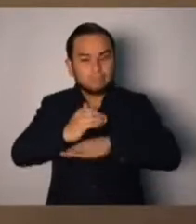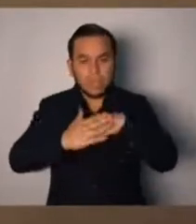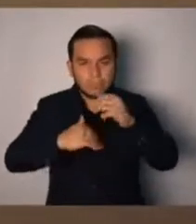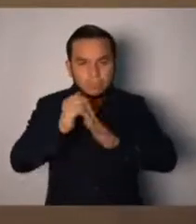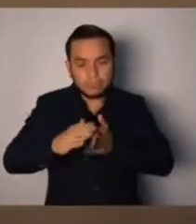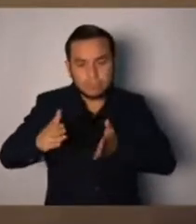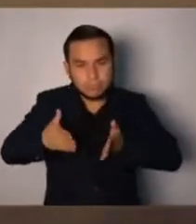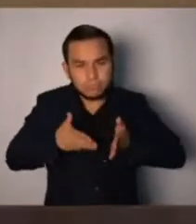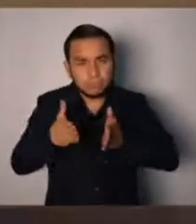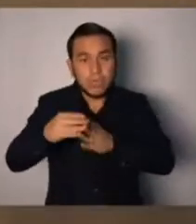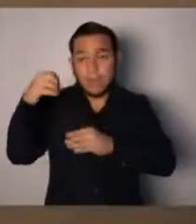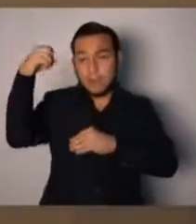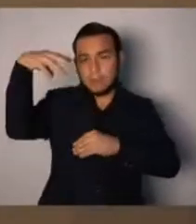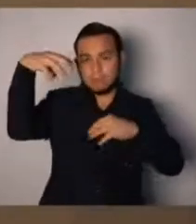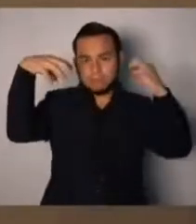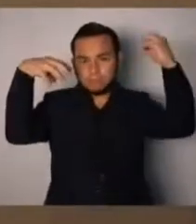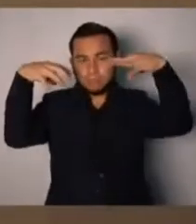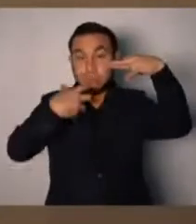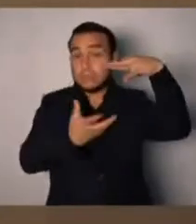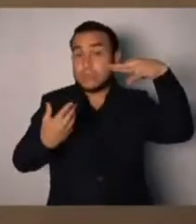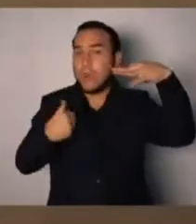con iluminación leer todo